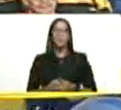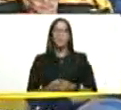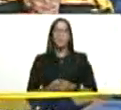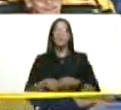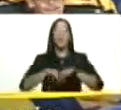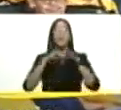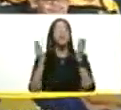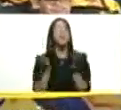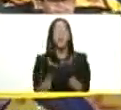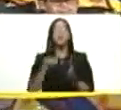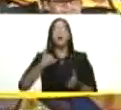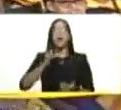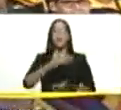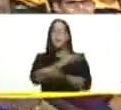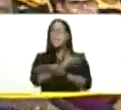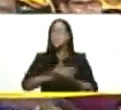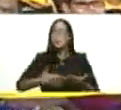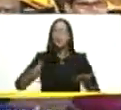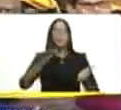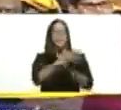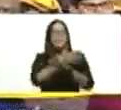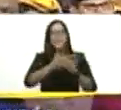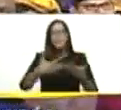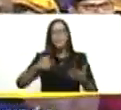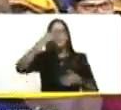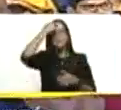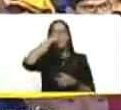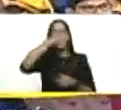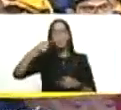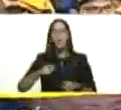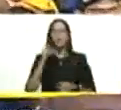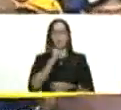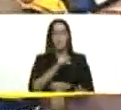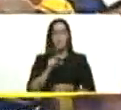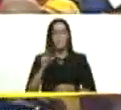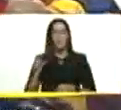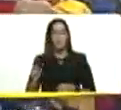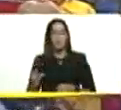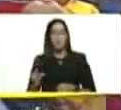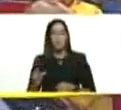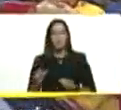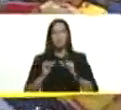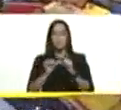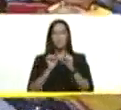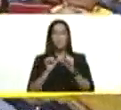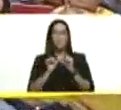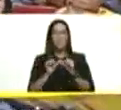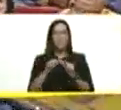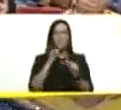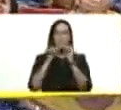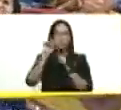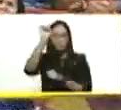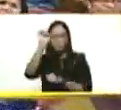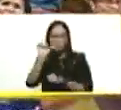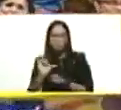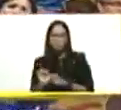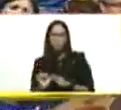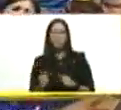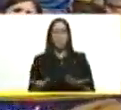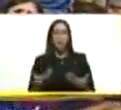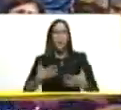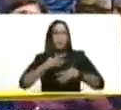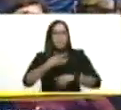mundo hay millones y millones de pueblos y de personas que siguen sus noticias con ganas, los quieren